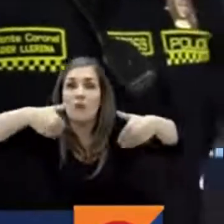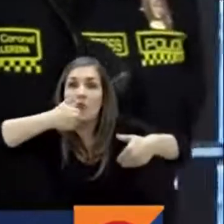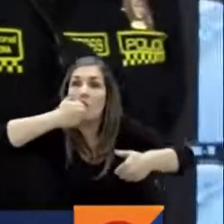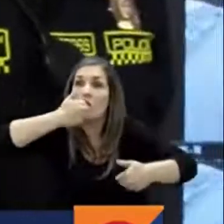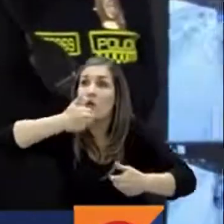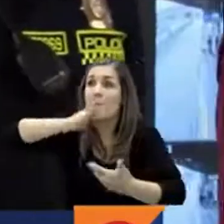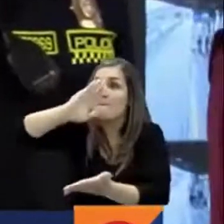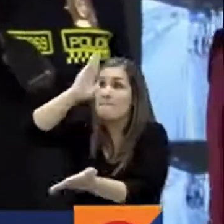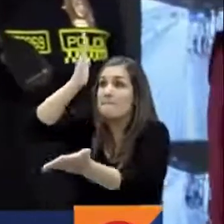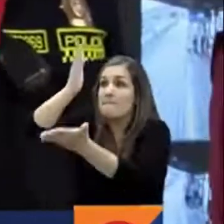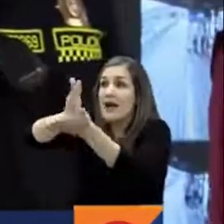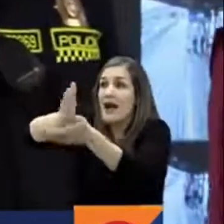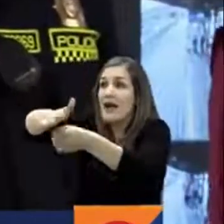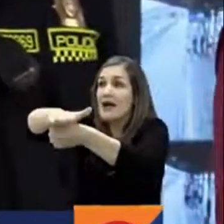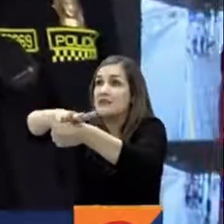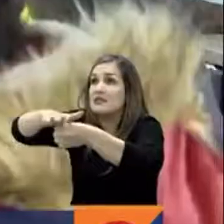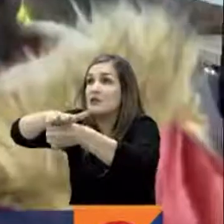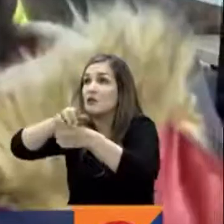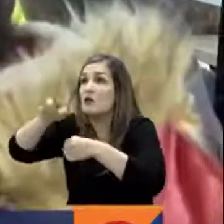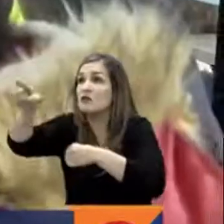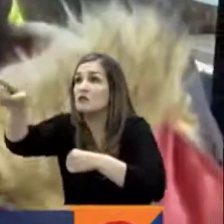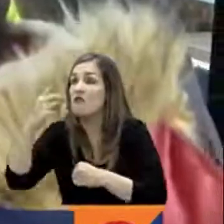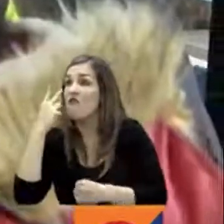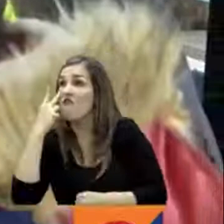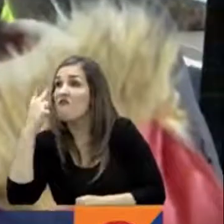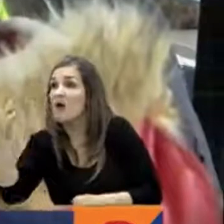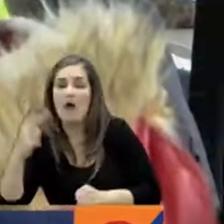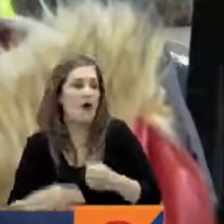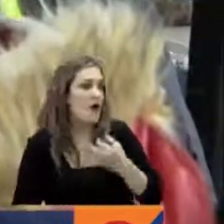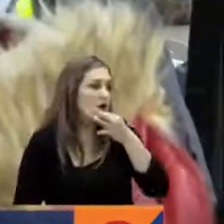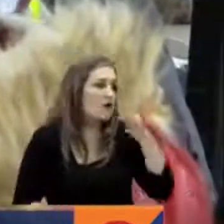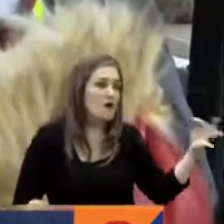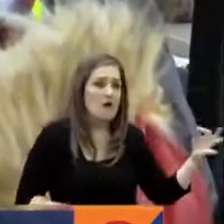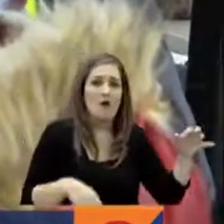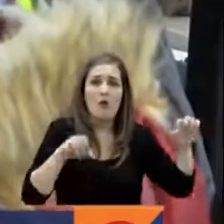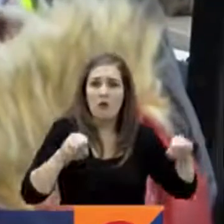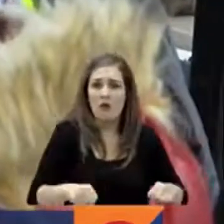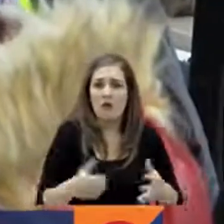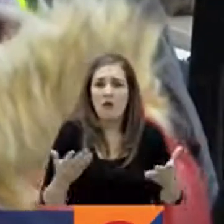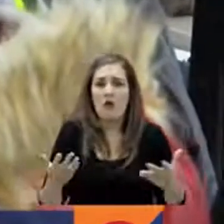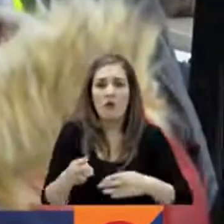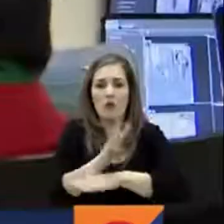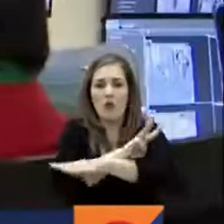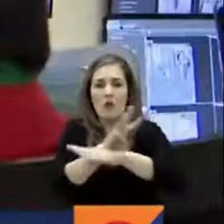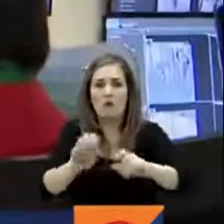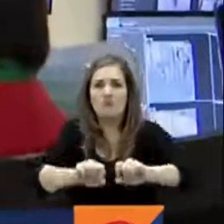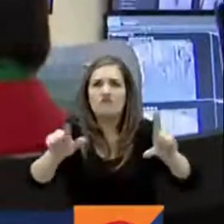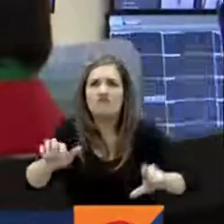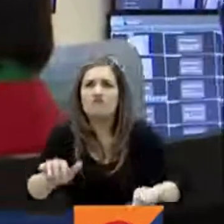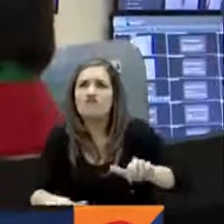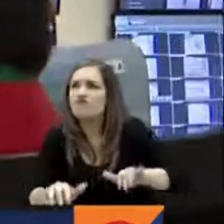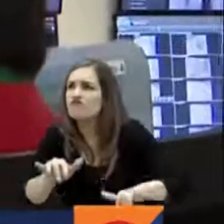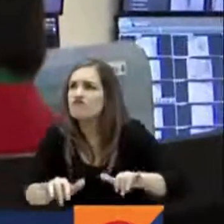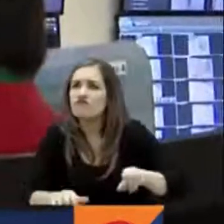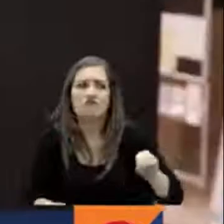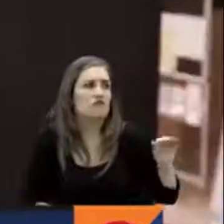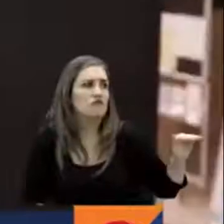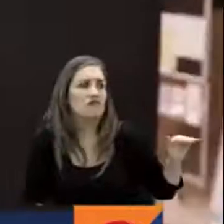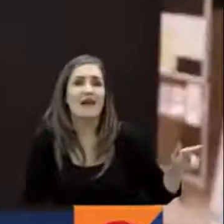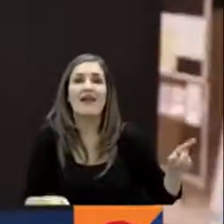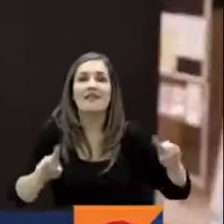incidente, nosotros nos damos cuenta, inmediatamente podemos ver. Esto se realiza a través de una plataforma que envía alertas emitidas por